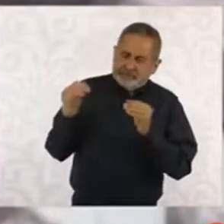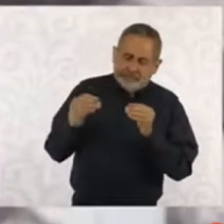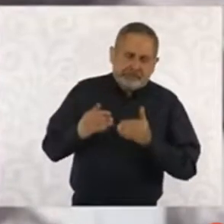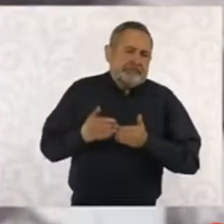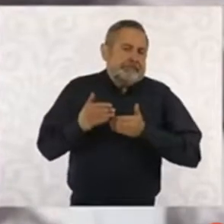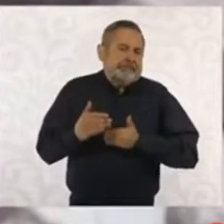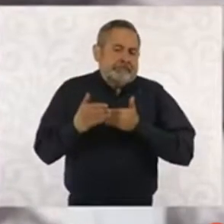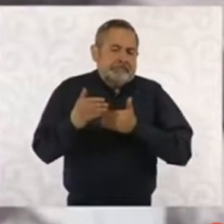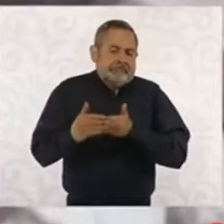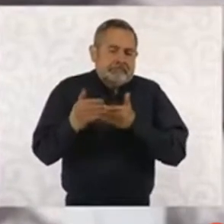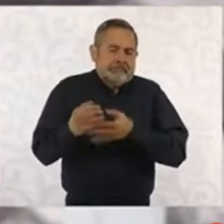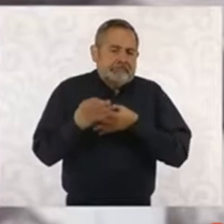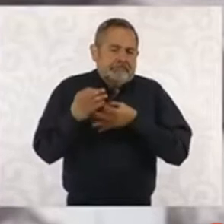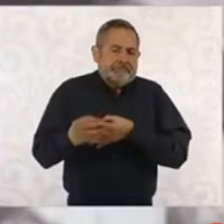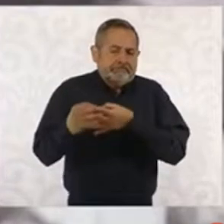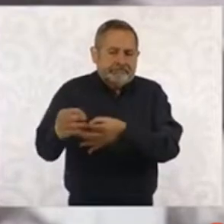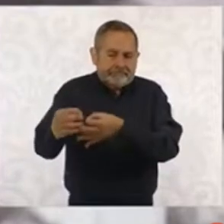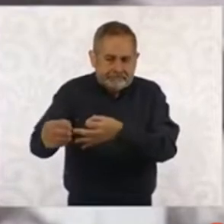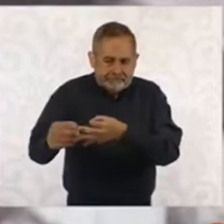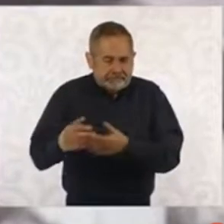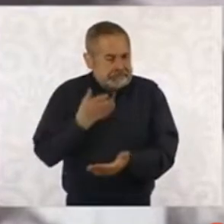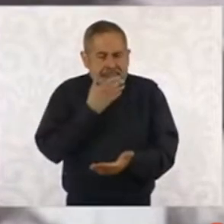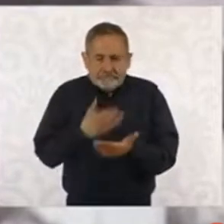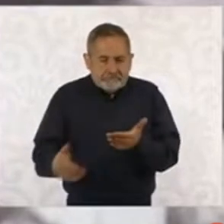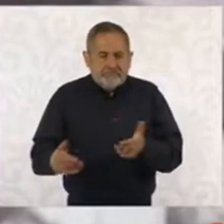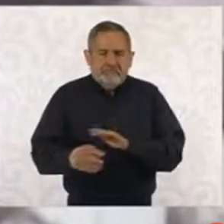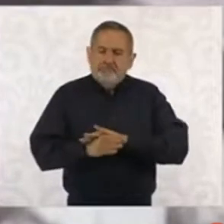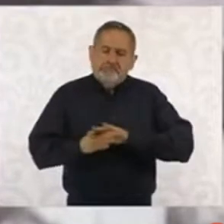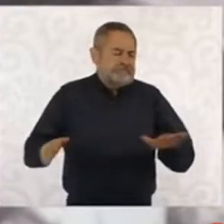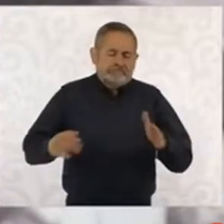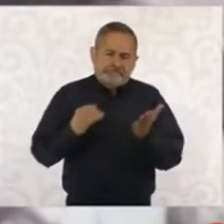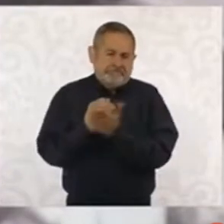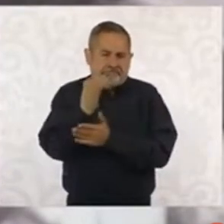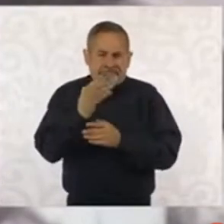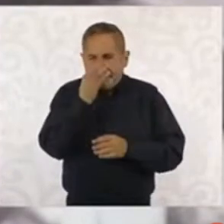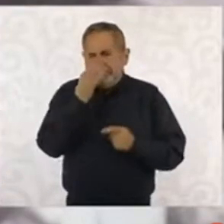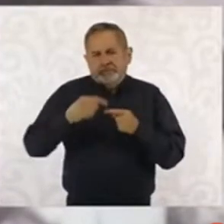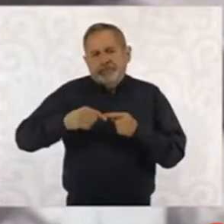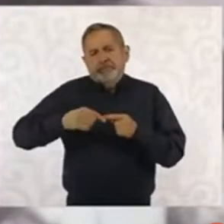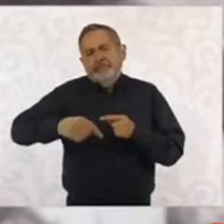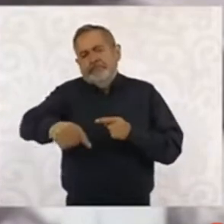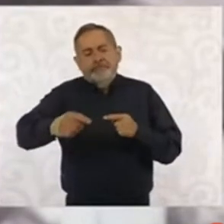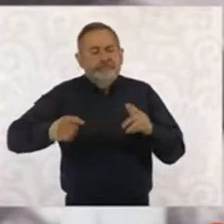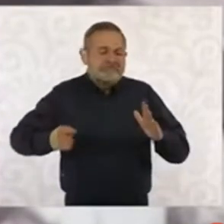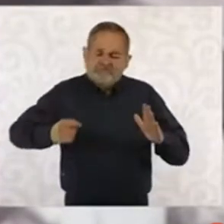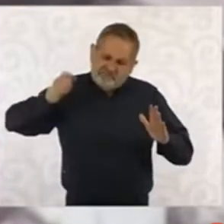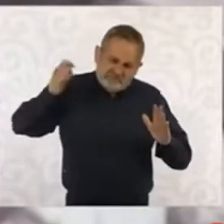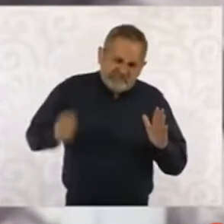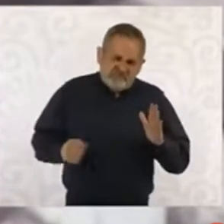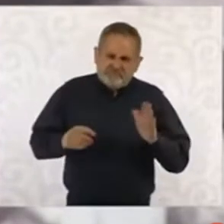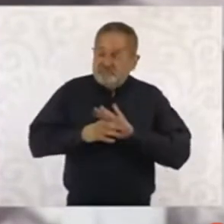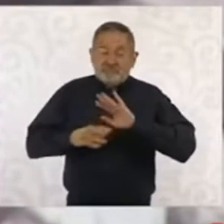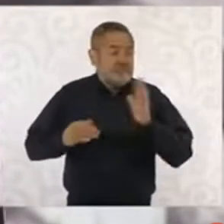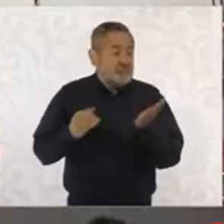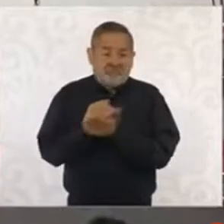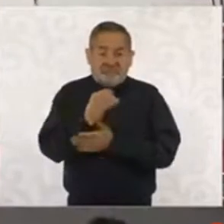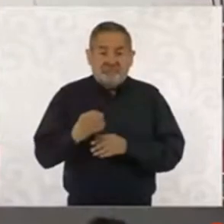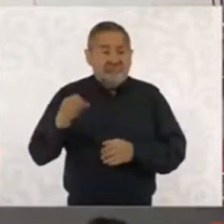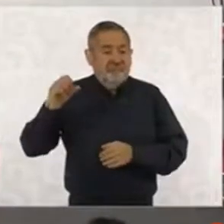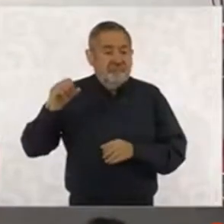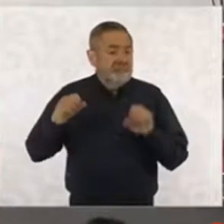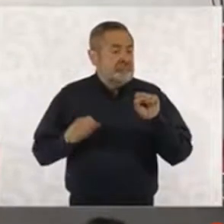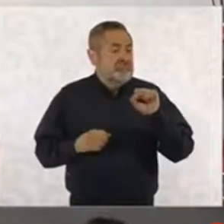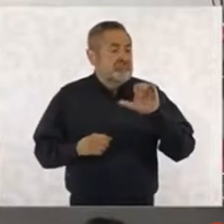han llevado tantos años hasta ahora que vamos a esperar una resolución firme ya de la Suprema Corte de